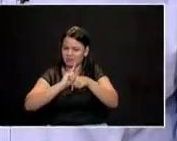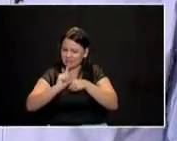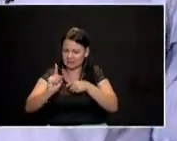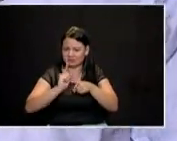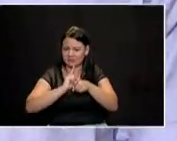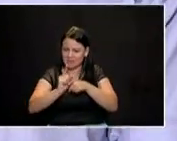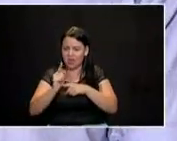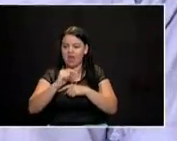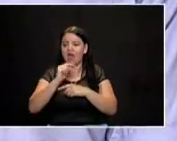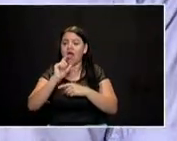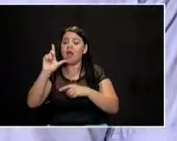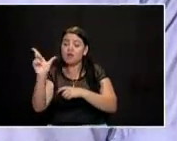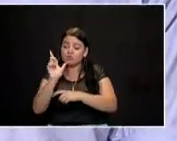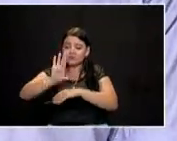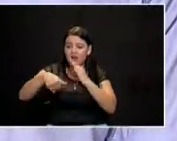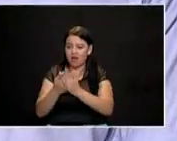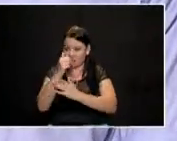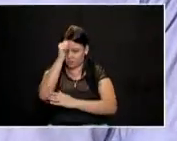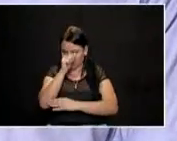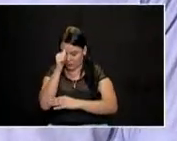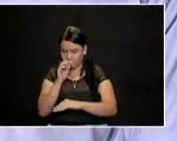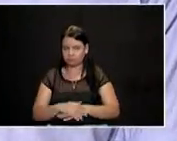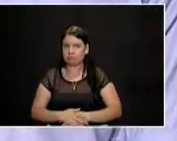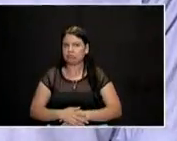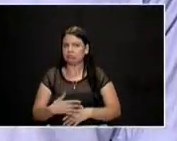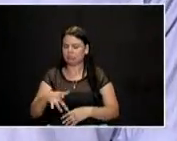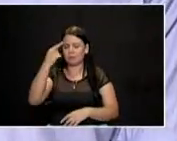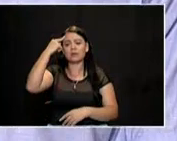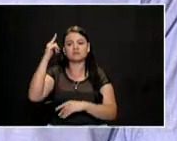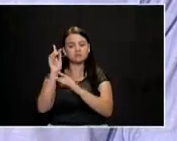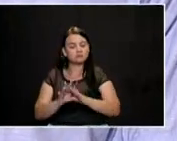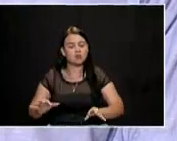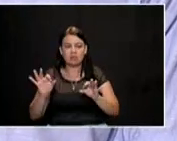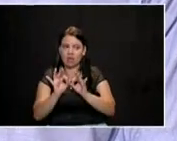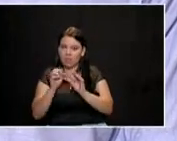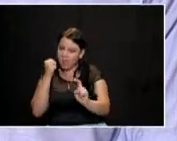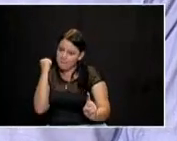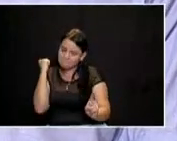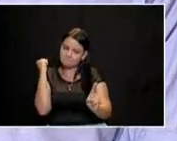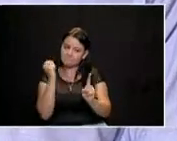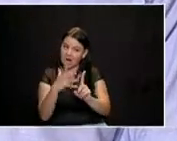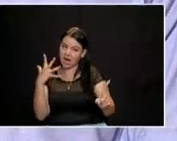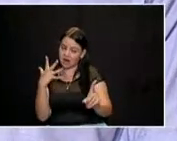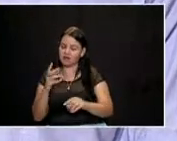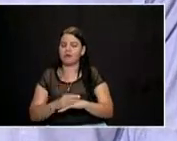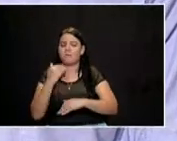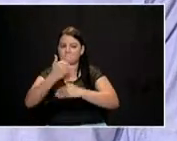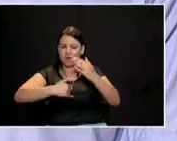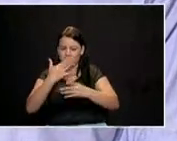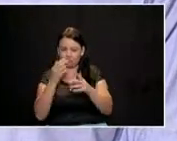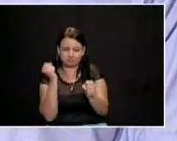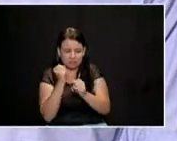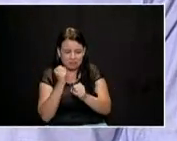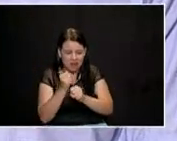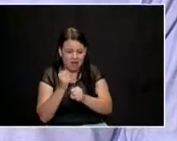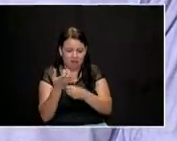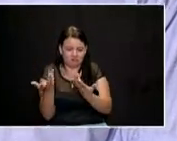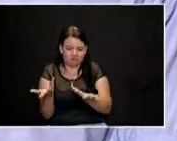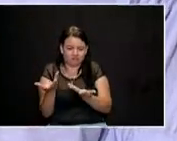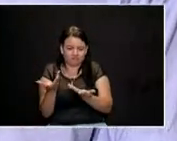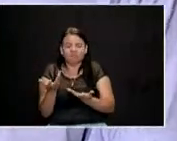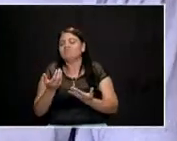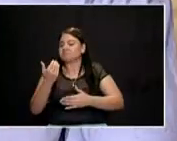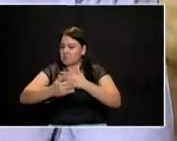impacto positivo en muchas áreas de la ciudad. Primero, en el tema de sostenibilidad, que es uno de los temas claves para nosotros, porque